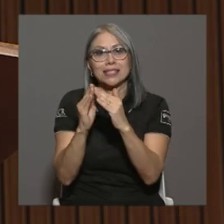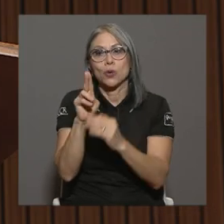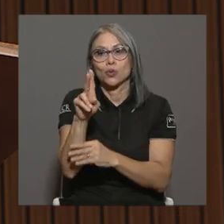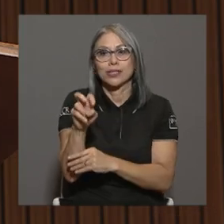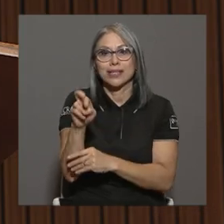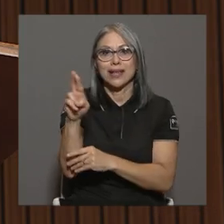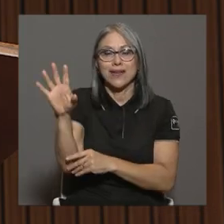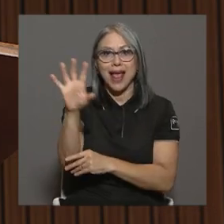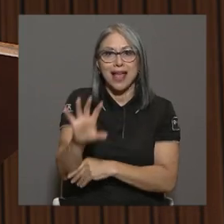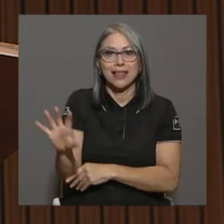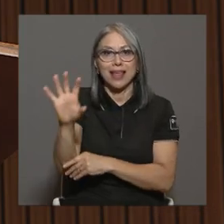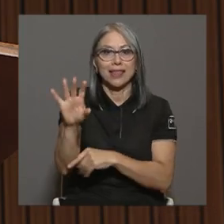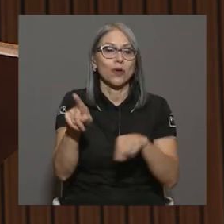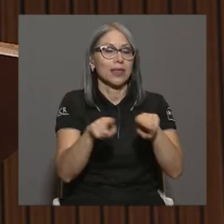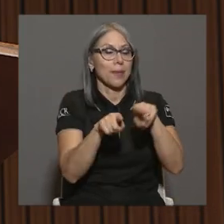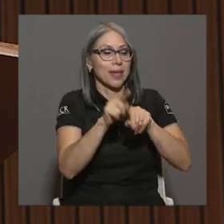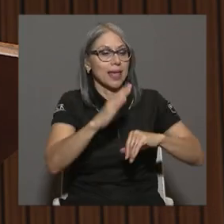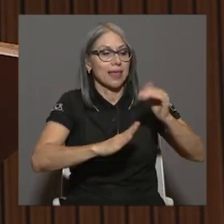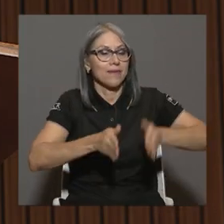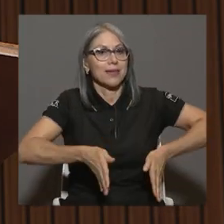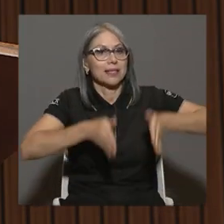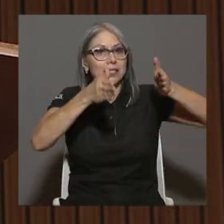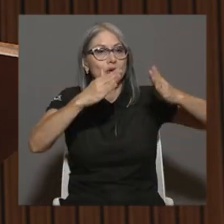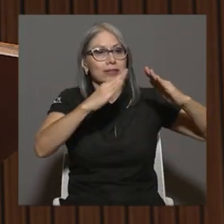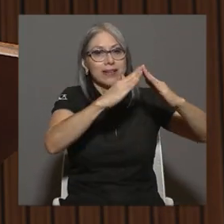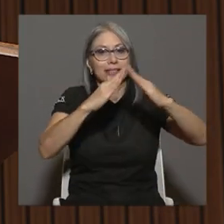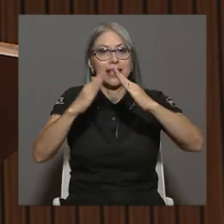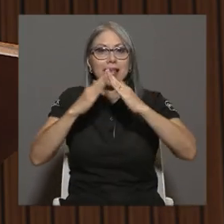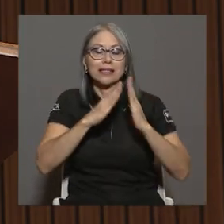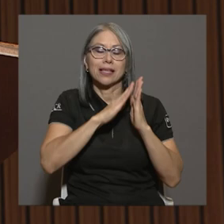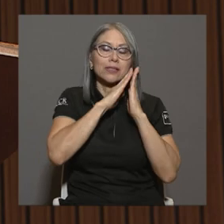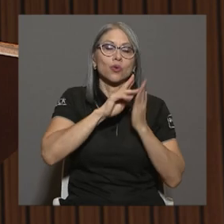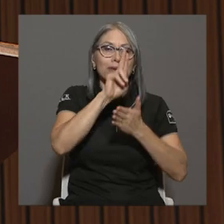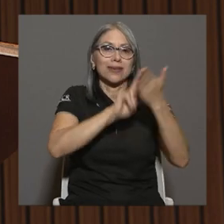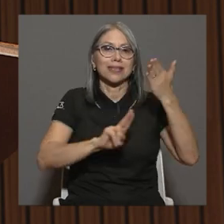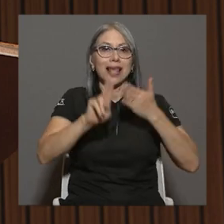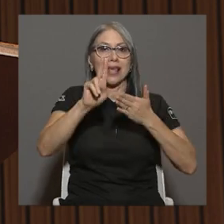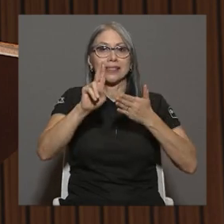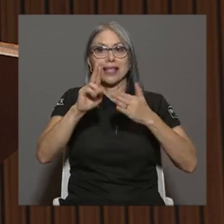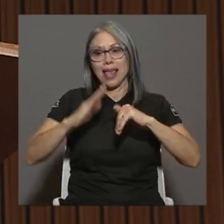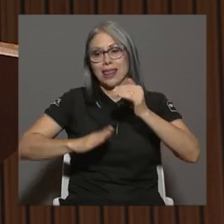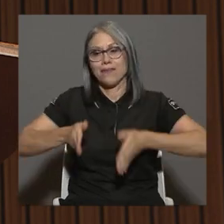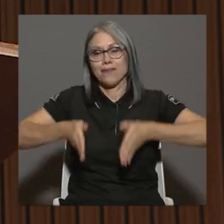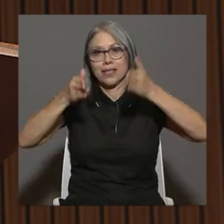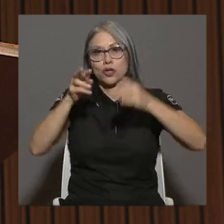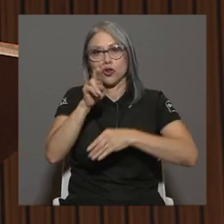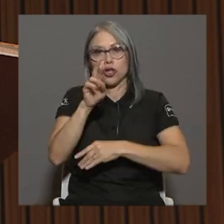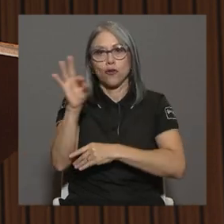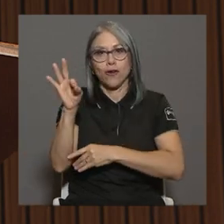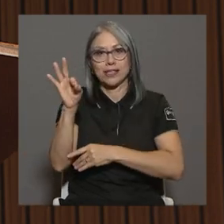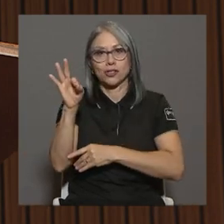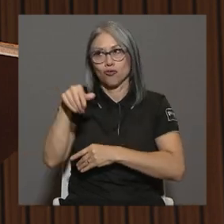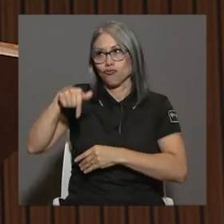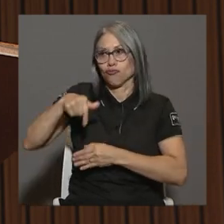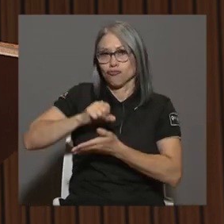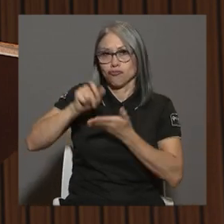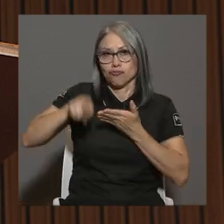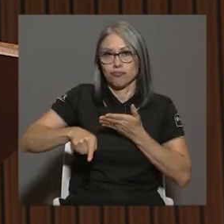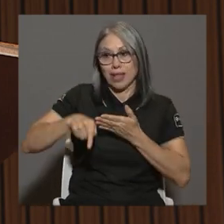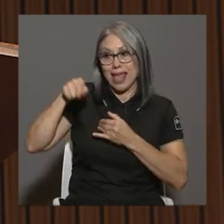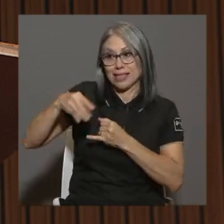el edificio de residencias universitarias de la sede Rodrigo Facio. Actualmente, este último se encuentra en proceso